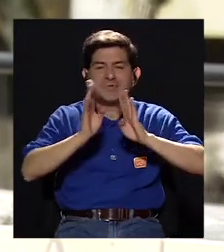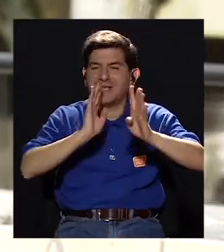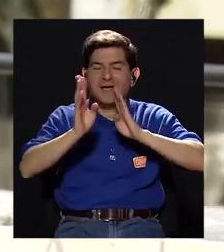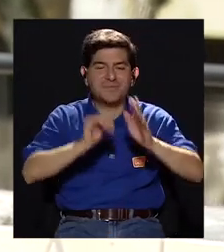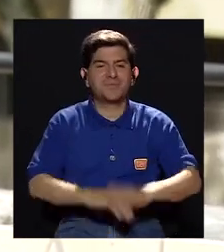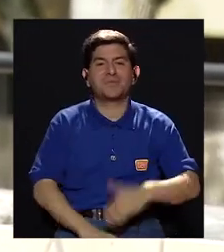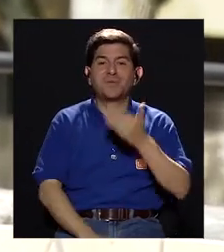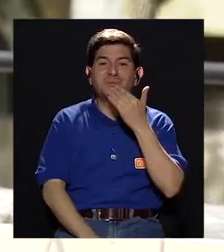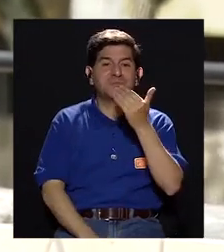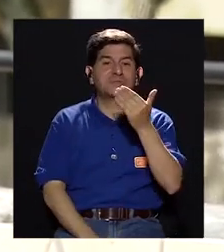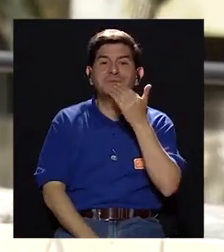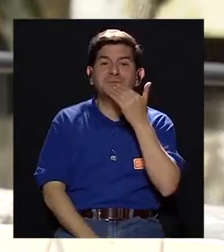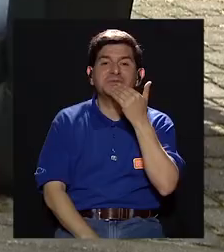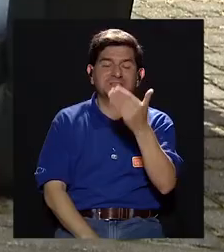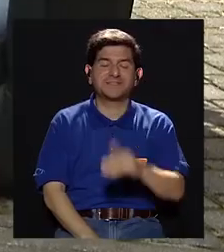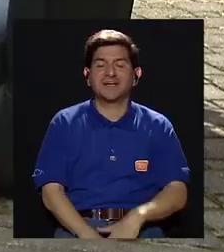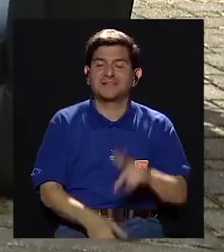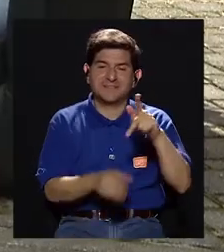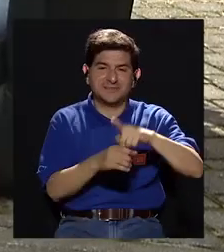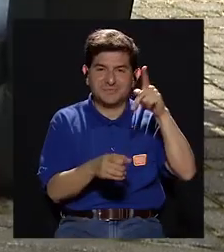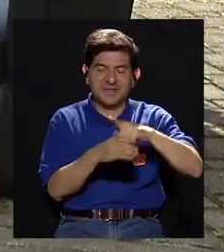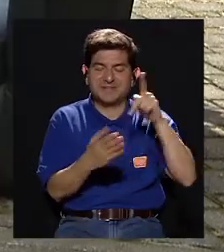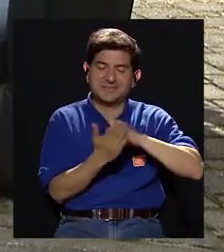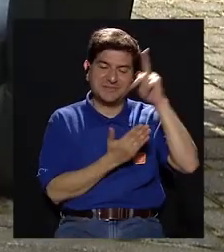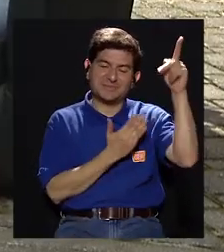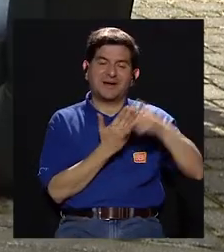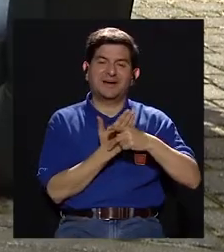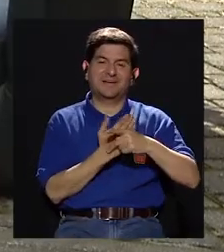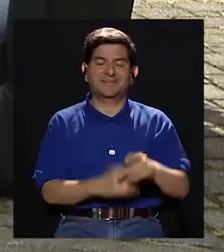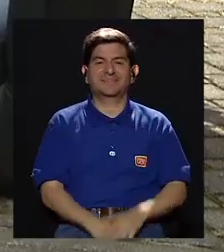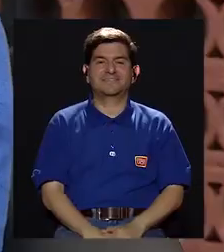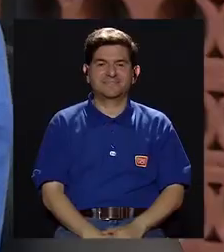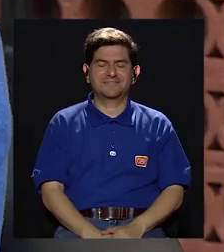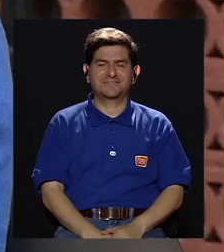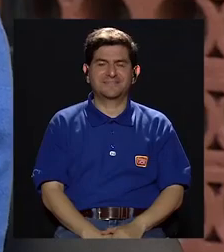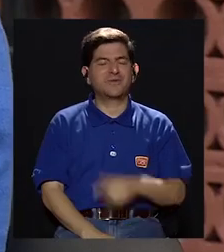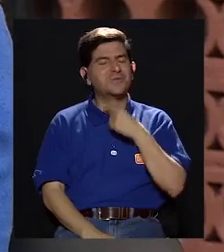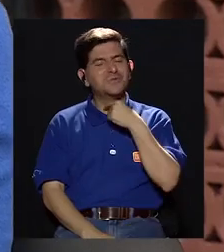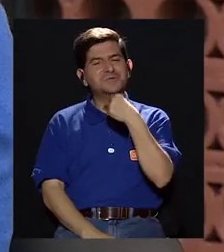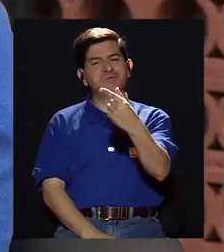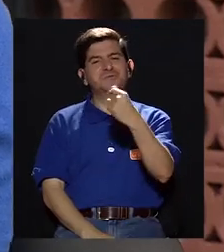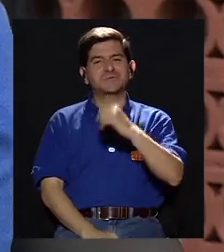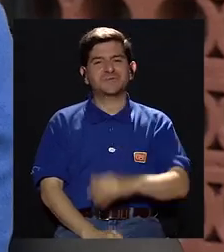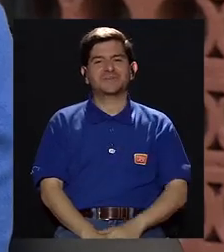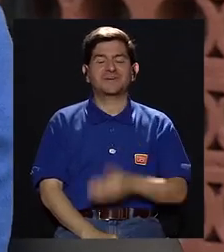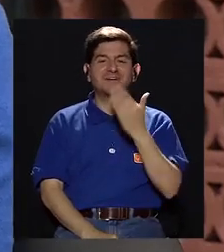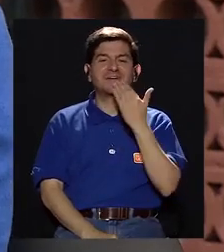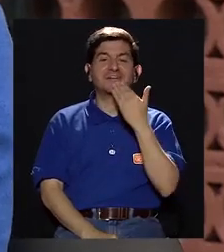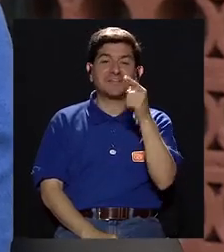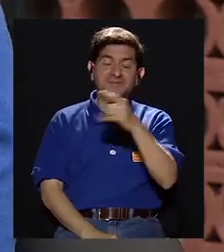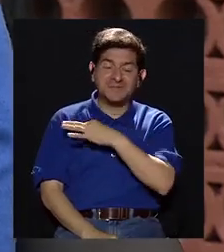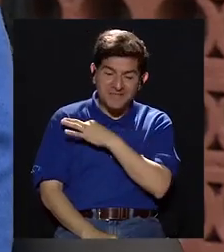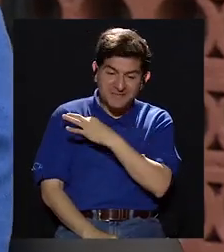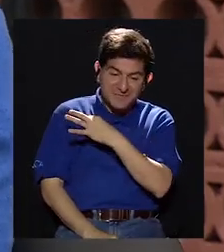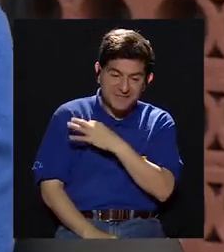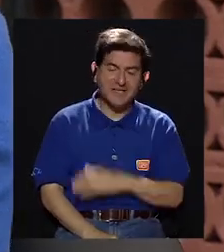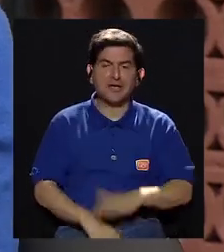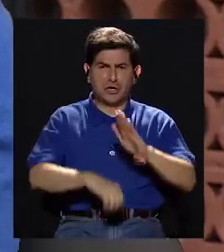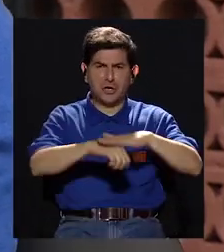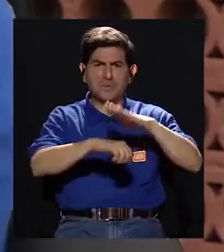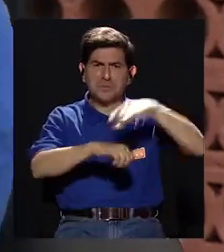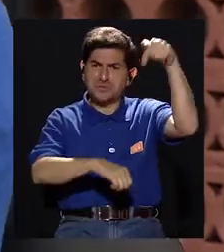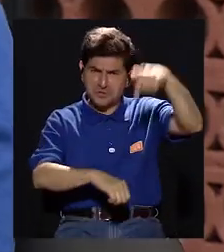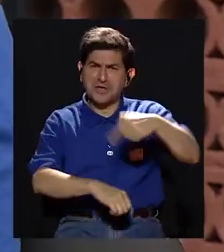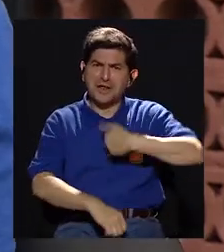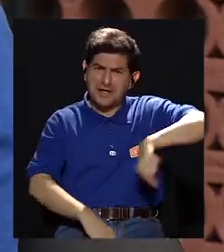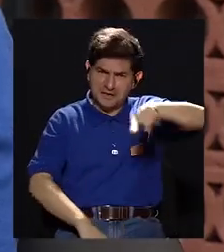conversado. Agradecerles su participación en el programa. Muchísimas gracias, mucho gusto. Sí. Muchas gracias a ustedes por invitarnos y por